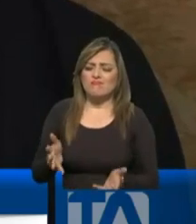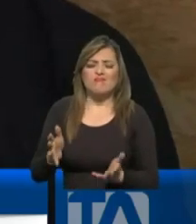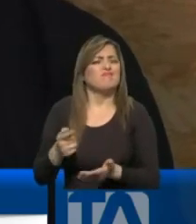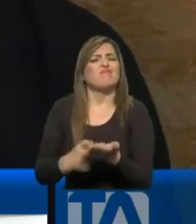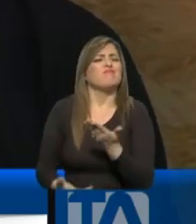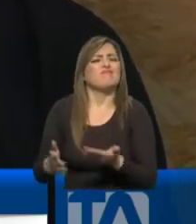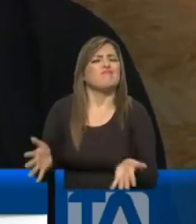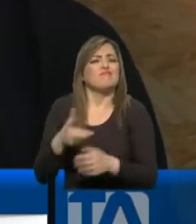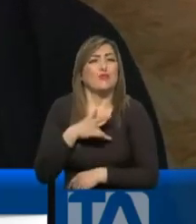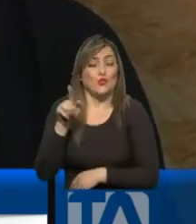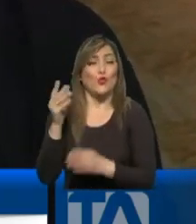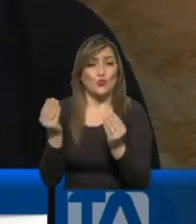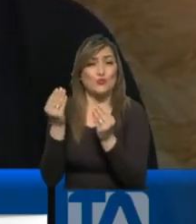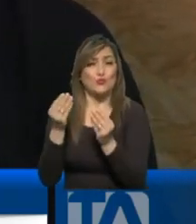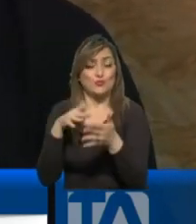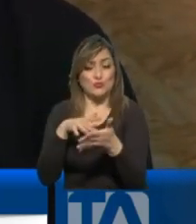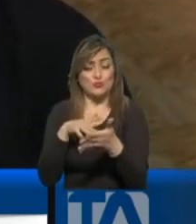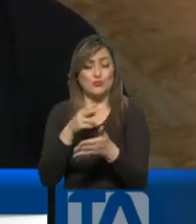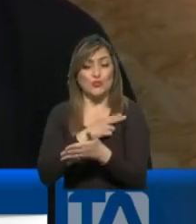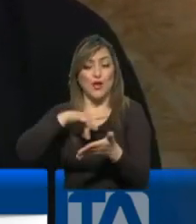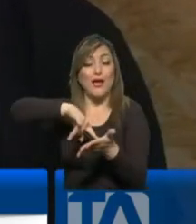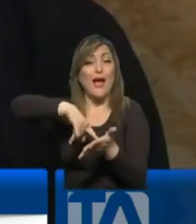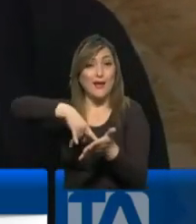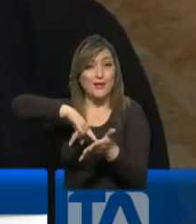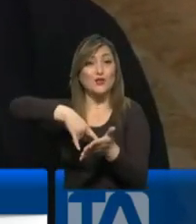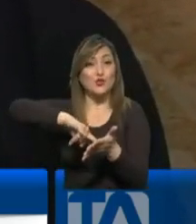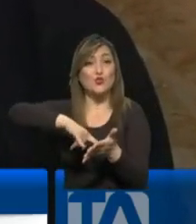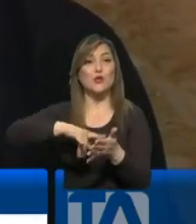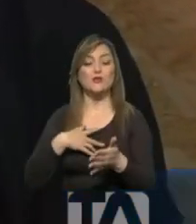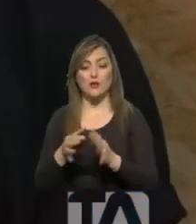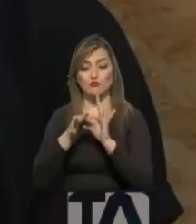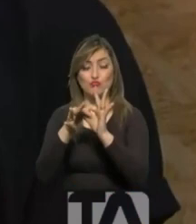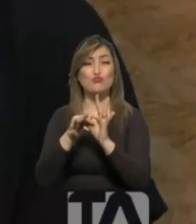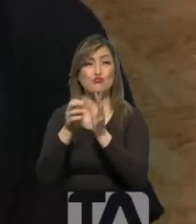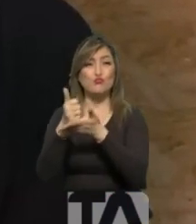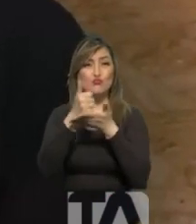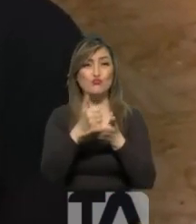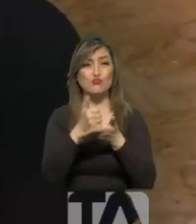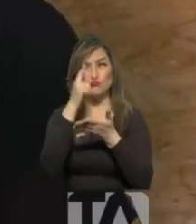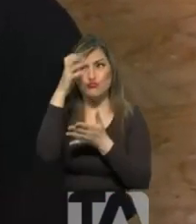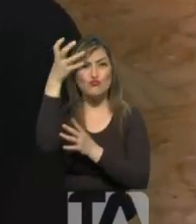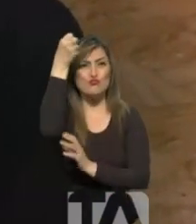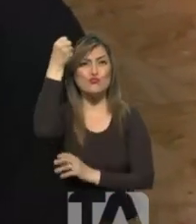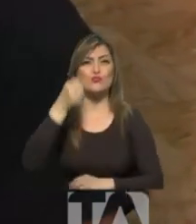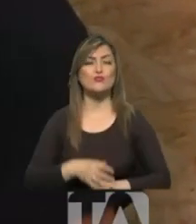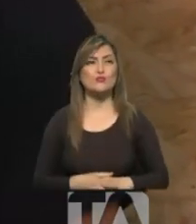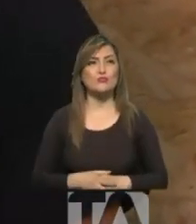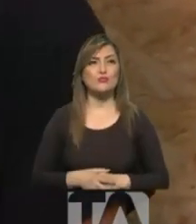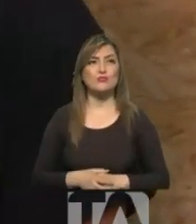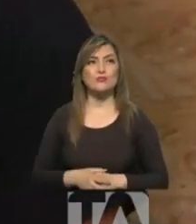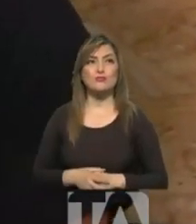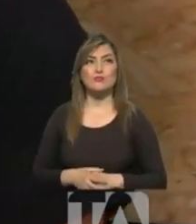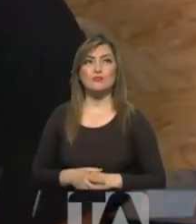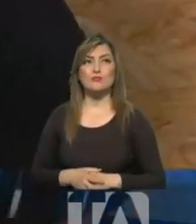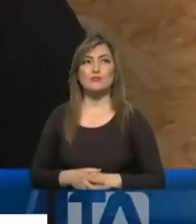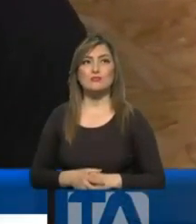este proyecto? Tú eres uno de los jóvenes estudiantes de arquitectura que ha colaborado para que se haga realidad este sueño. Bueno, creo que es el